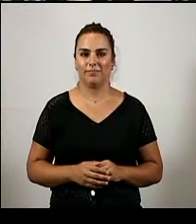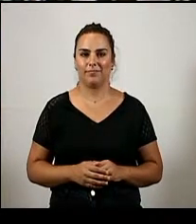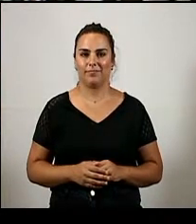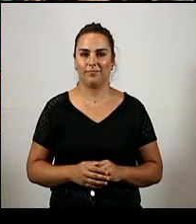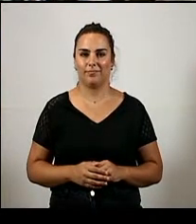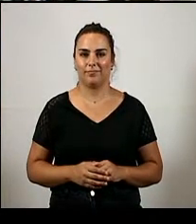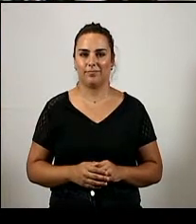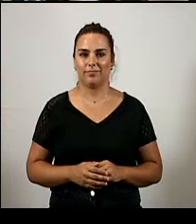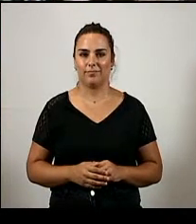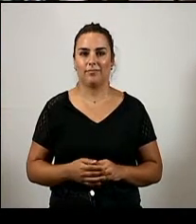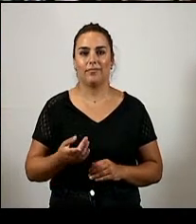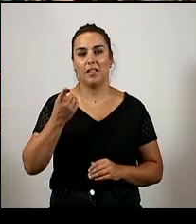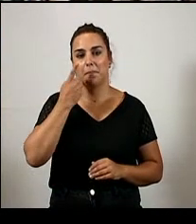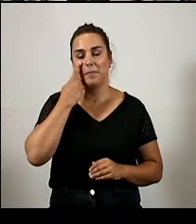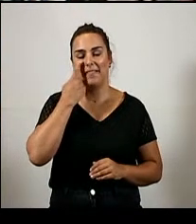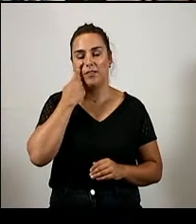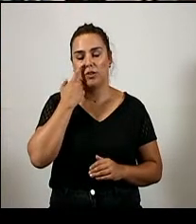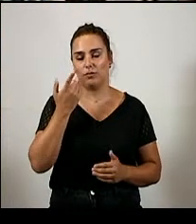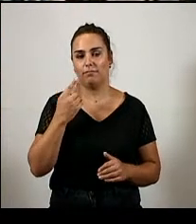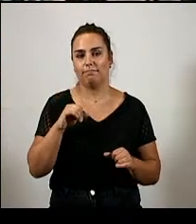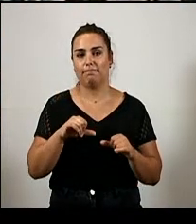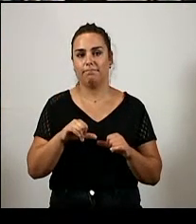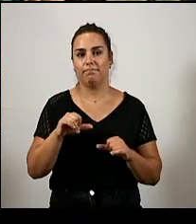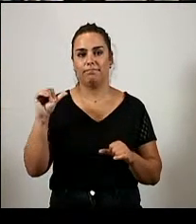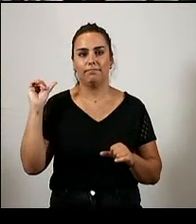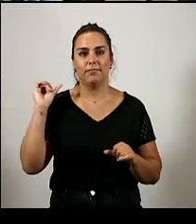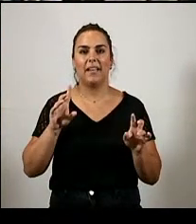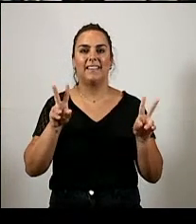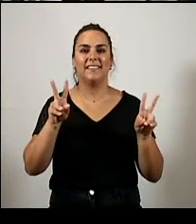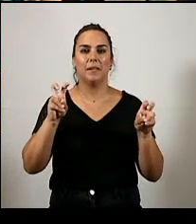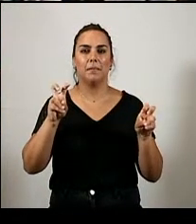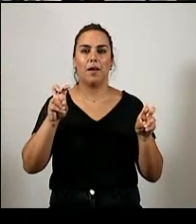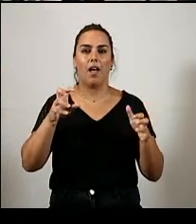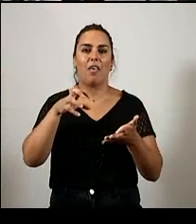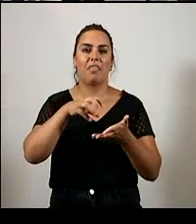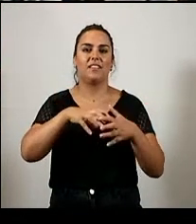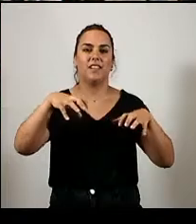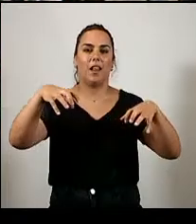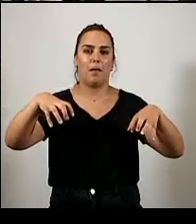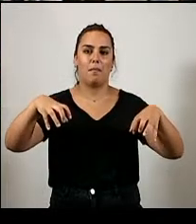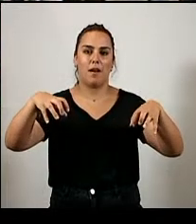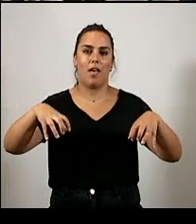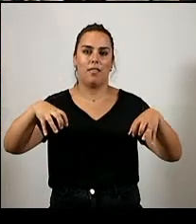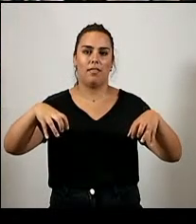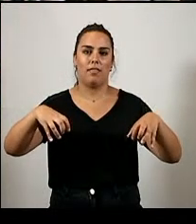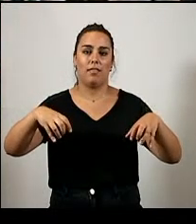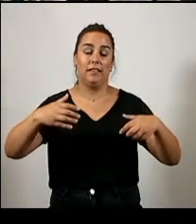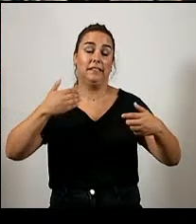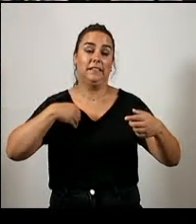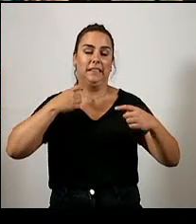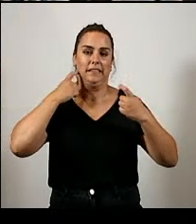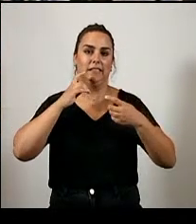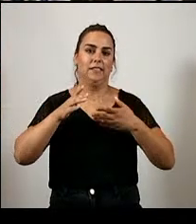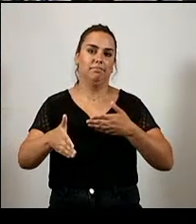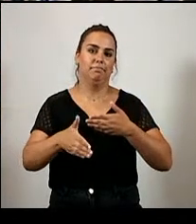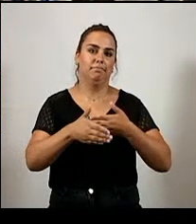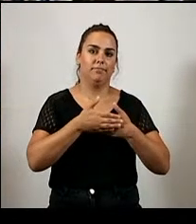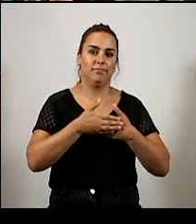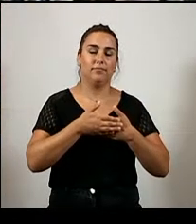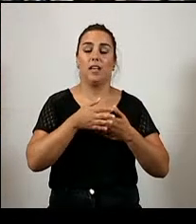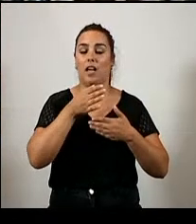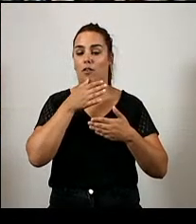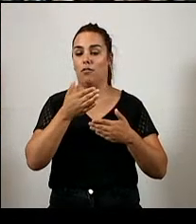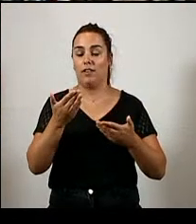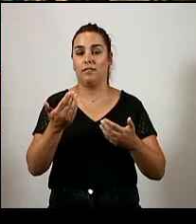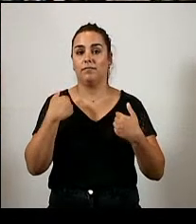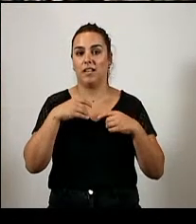Viendo el cariz que está adoptando el asunto de la central de Almaraz, como ayer empezó a licitarse, en teoría, su desmantelamiento por parte de